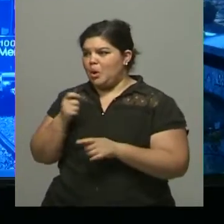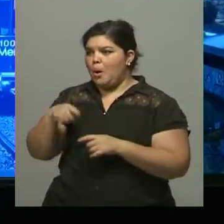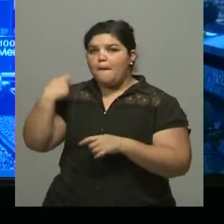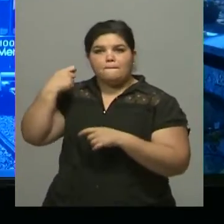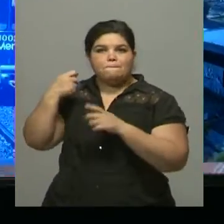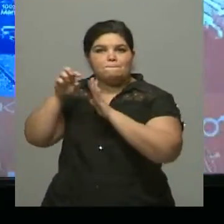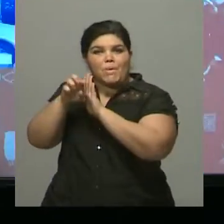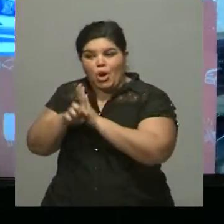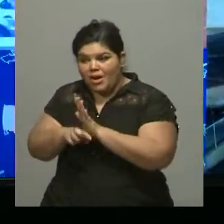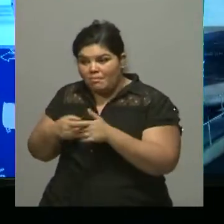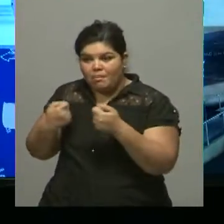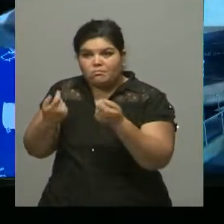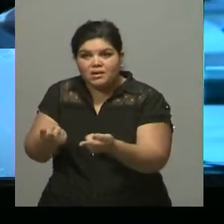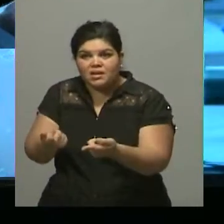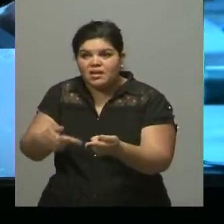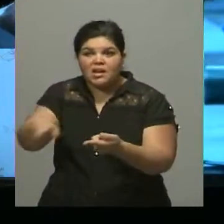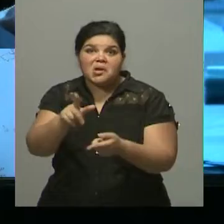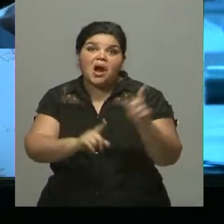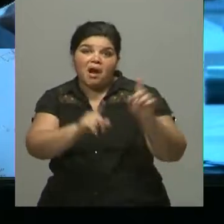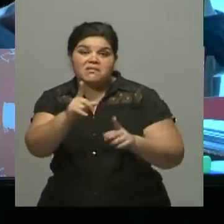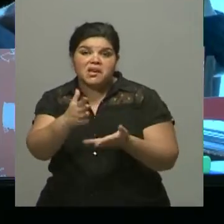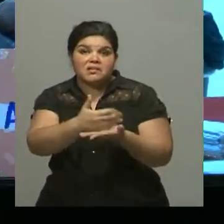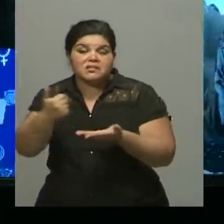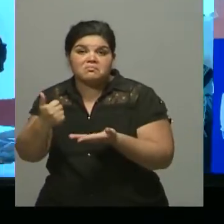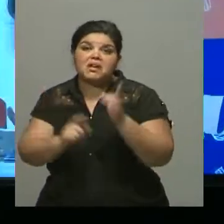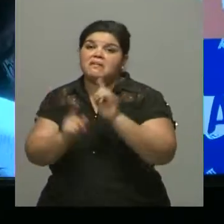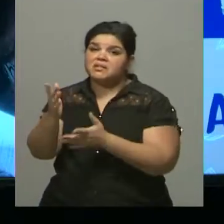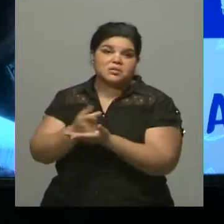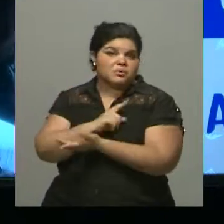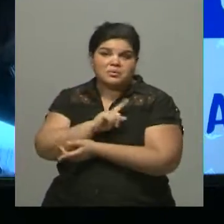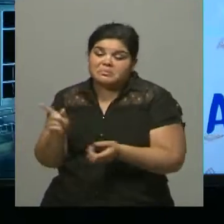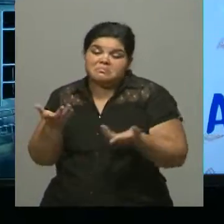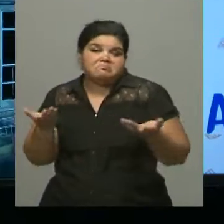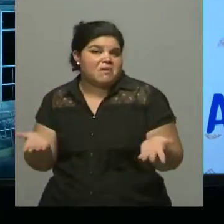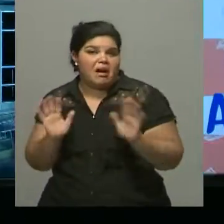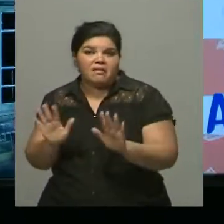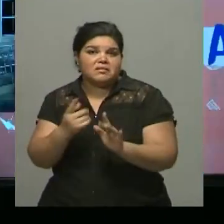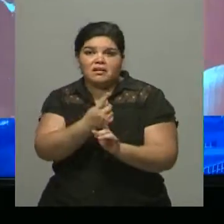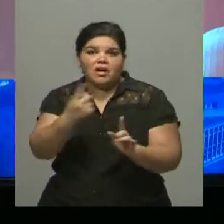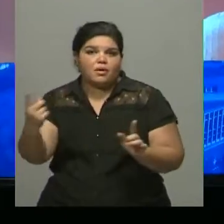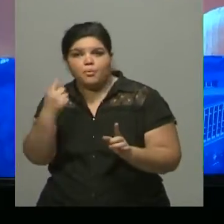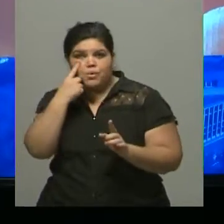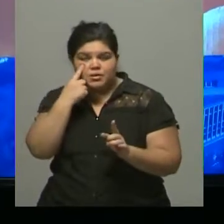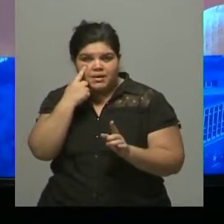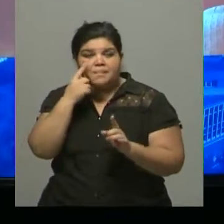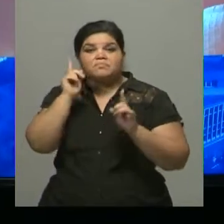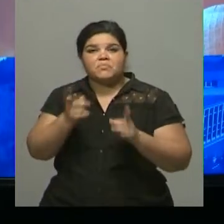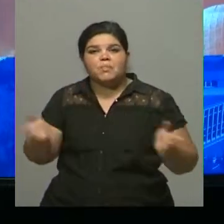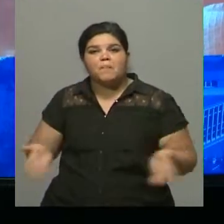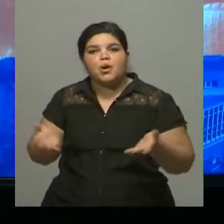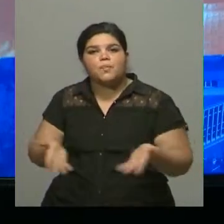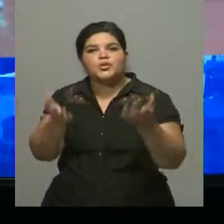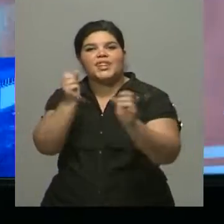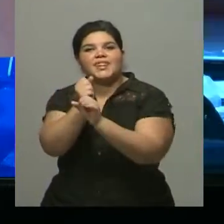lo que administramos cotidianamente. Eso es todo lo que tiene que ver con los programas de promoción del empleo, que son aquellos programas que están de